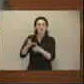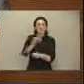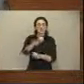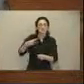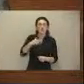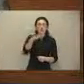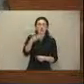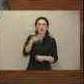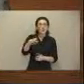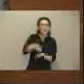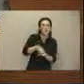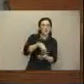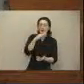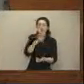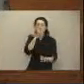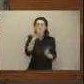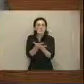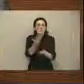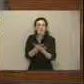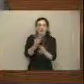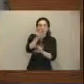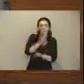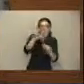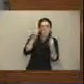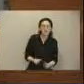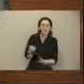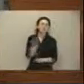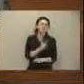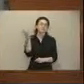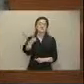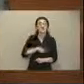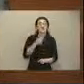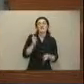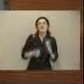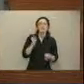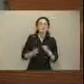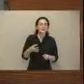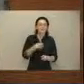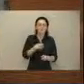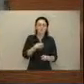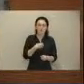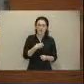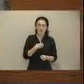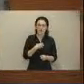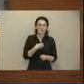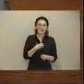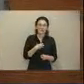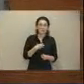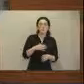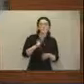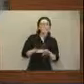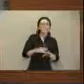sido puesto en cuestión con ningún argumento razonable y convincente, y no debieran tomarse decisiones de este orden por meros